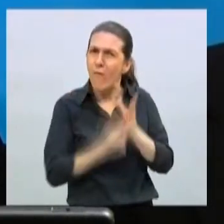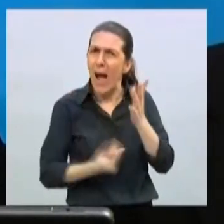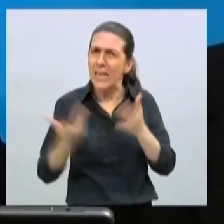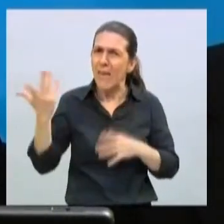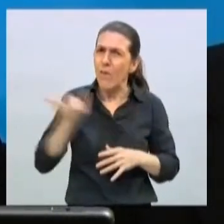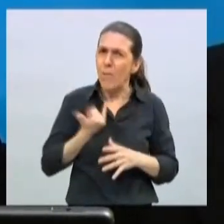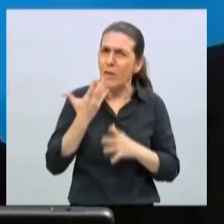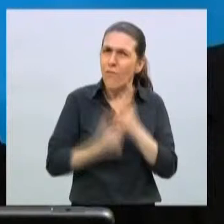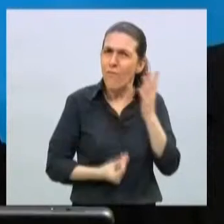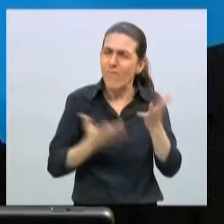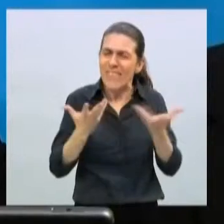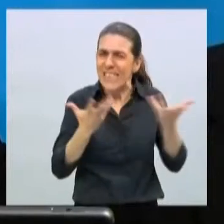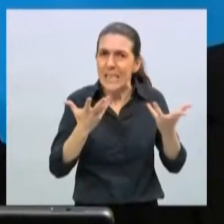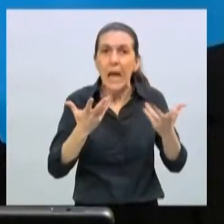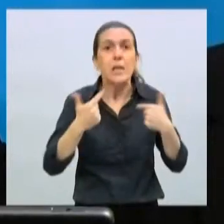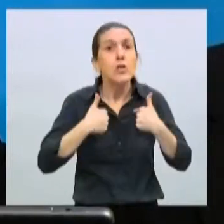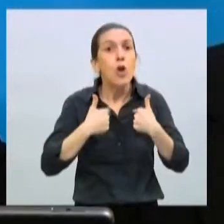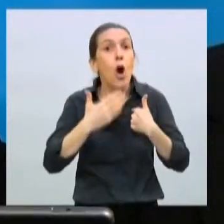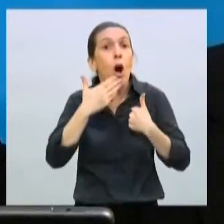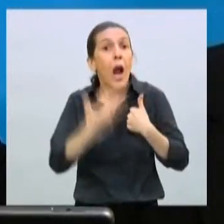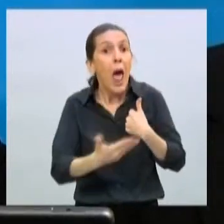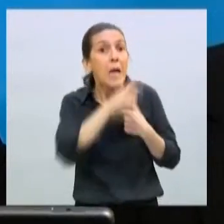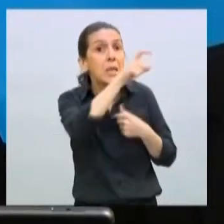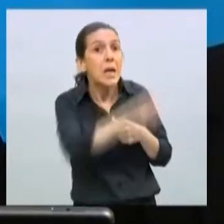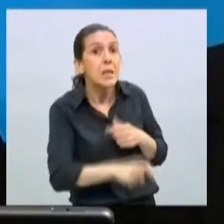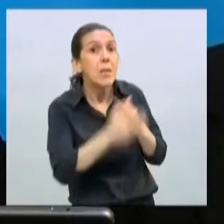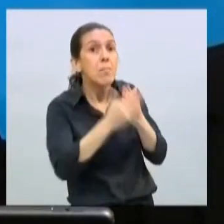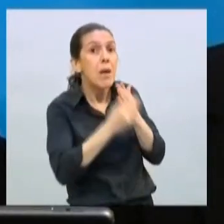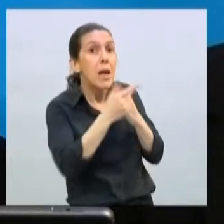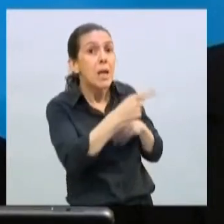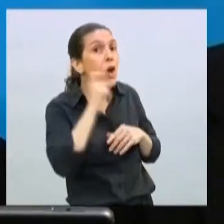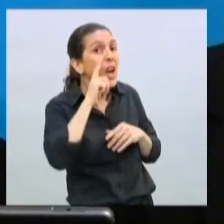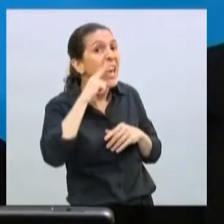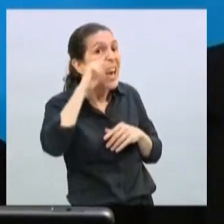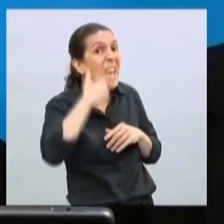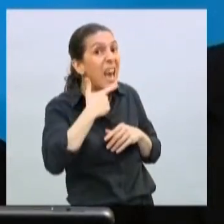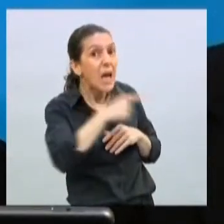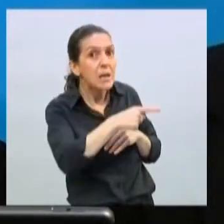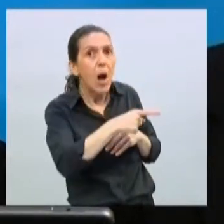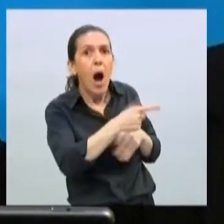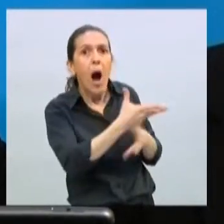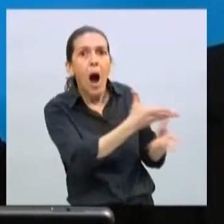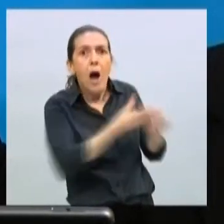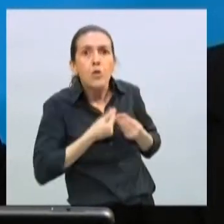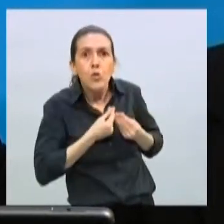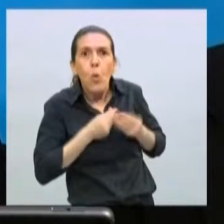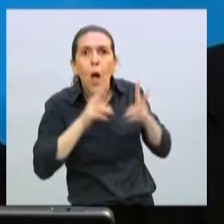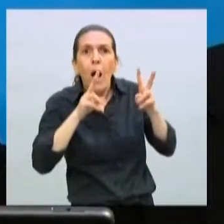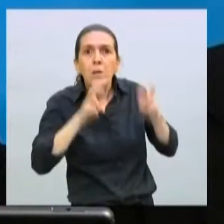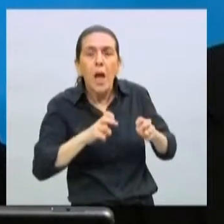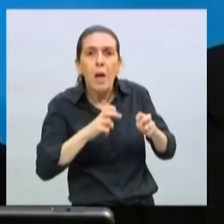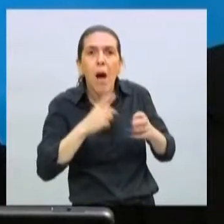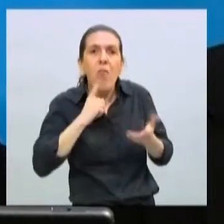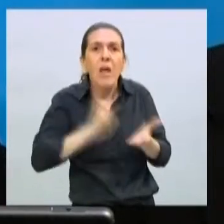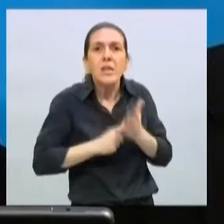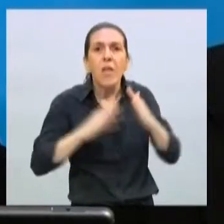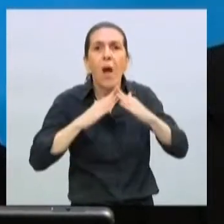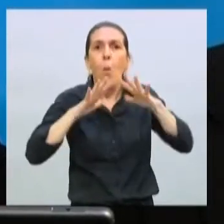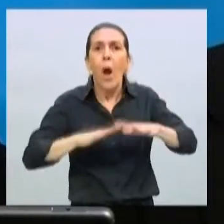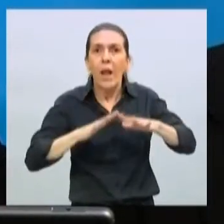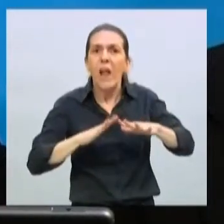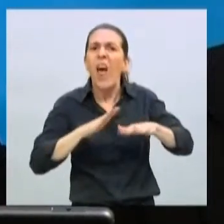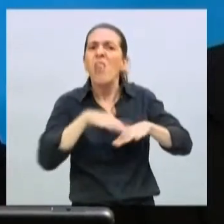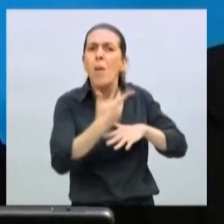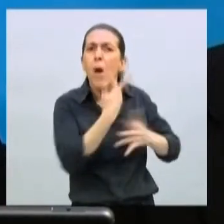voy a agradecer es la rapidez con la que Ginés me impulsó a la cuarentena. Y me explicó el porqué. Y después